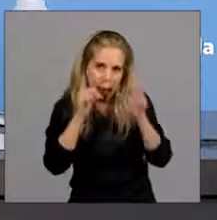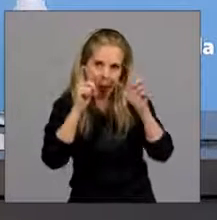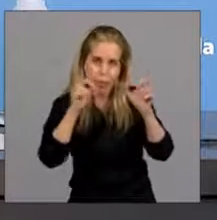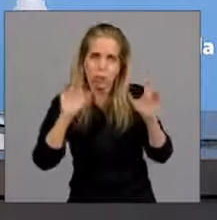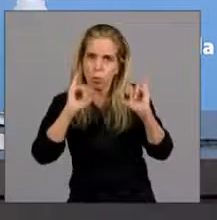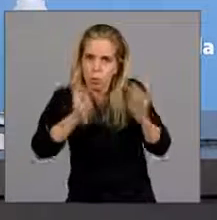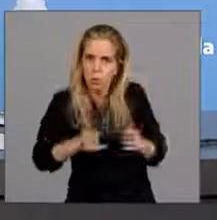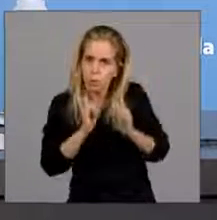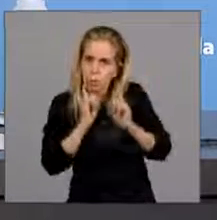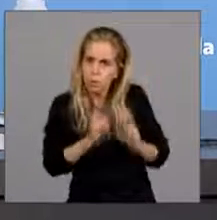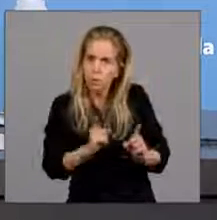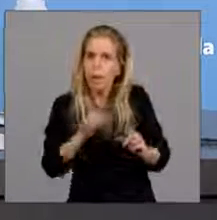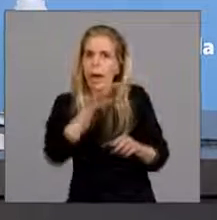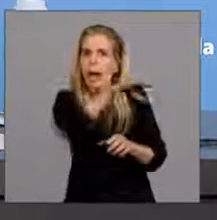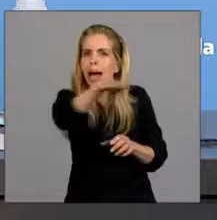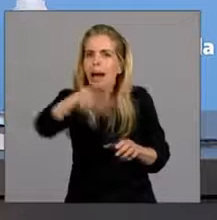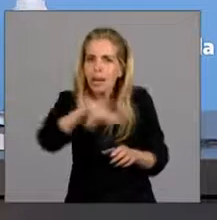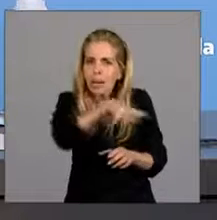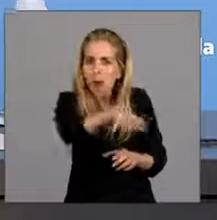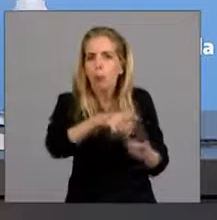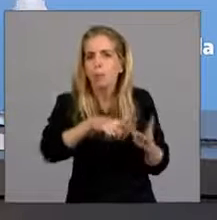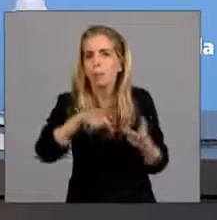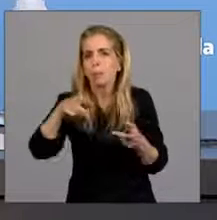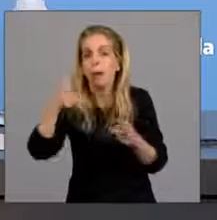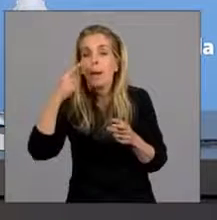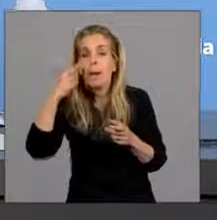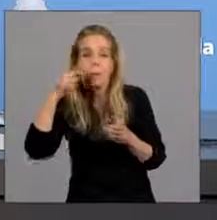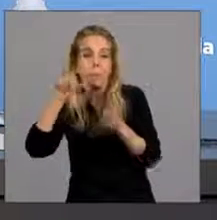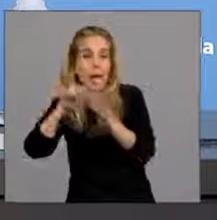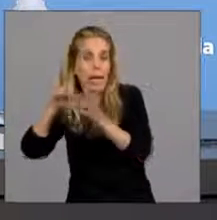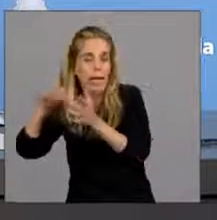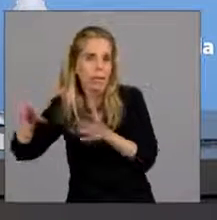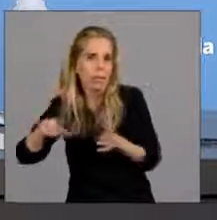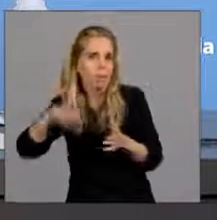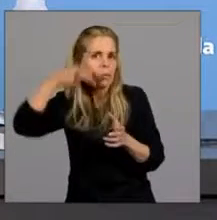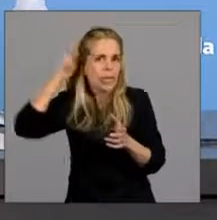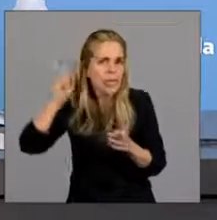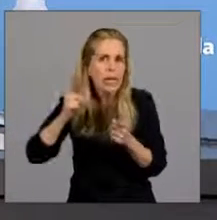región, sigo con atención lo que está pasando en Chile